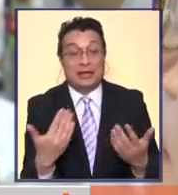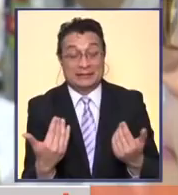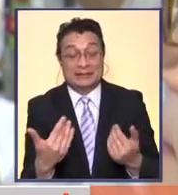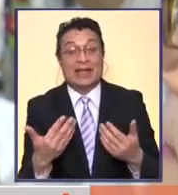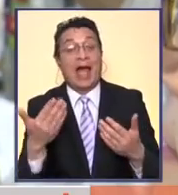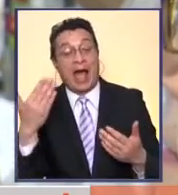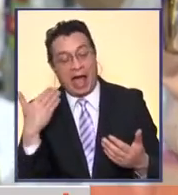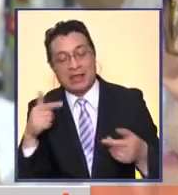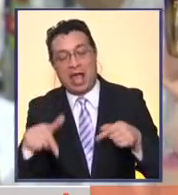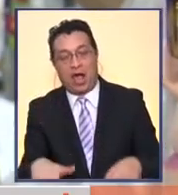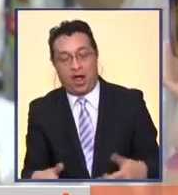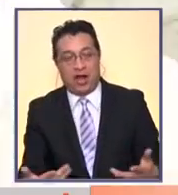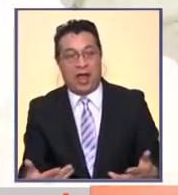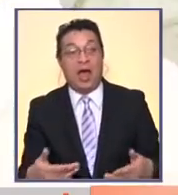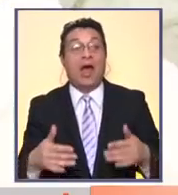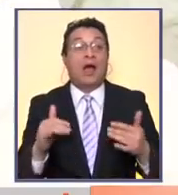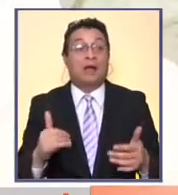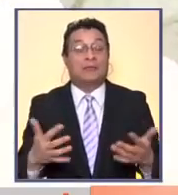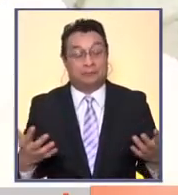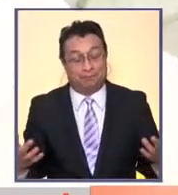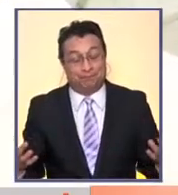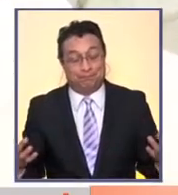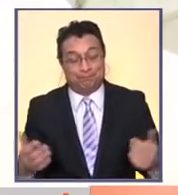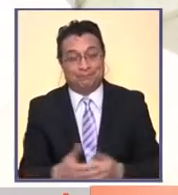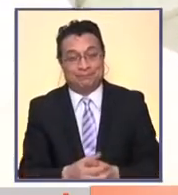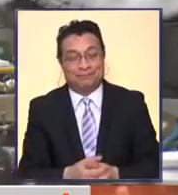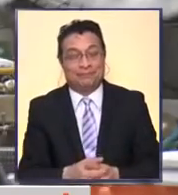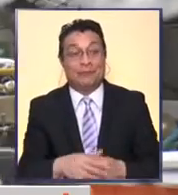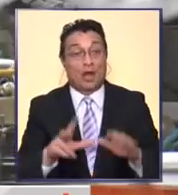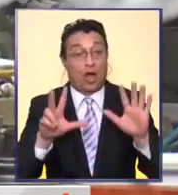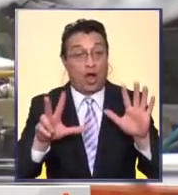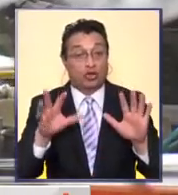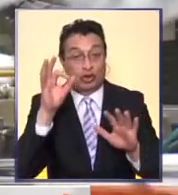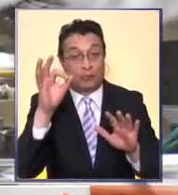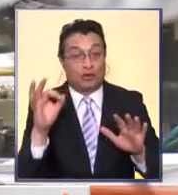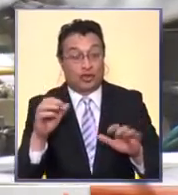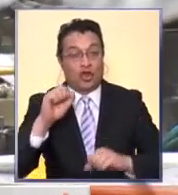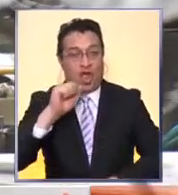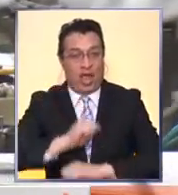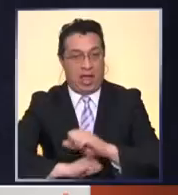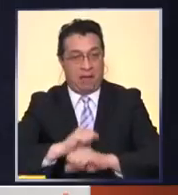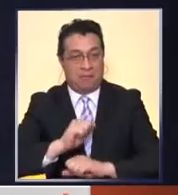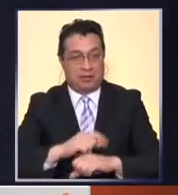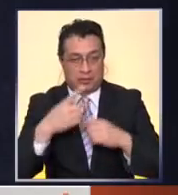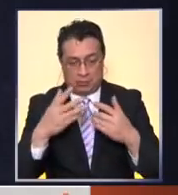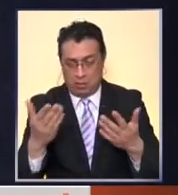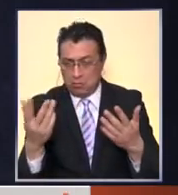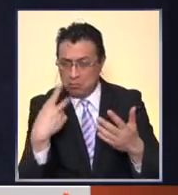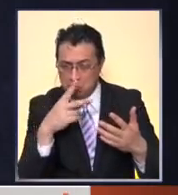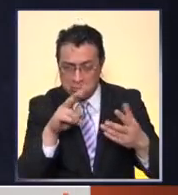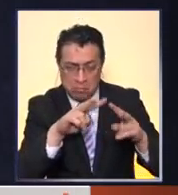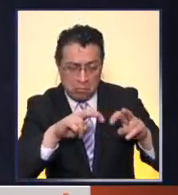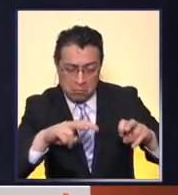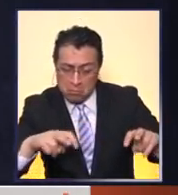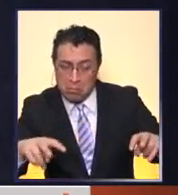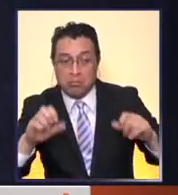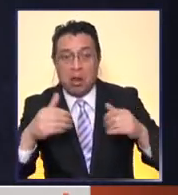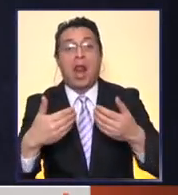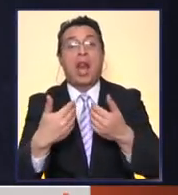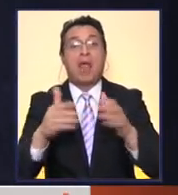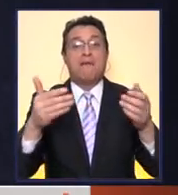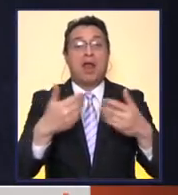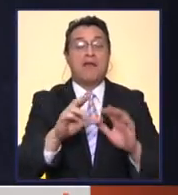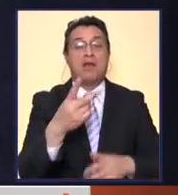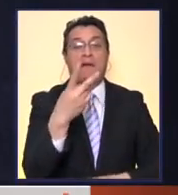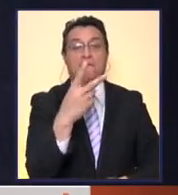que ahora y metíamos. Son parte del 8% de las empresas que, según un estudio de Mercer, dará libre este 20